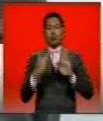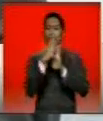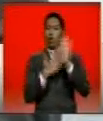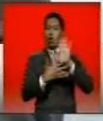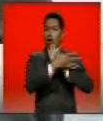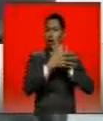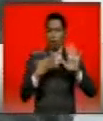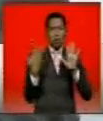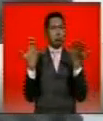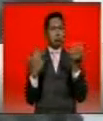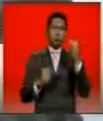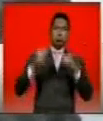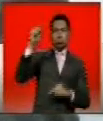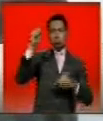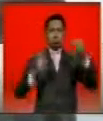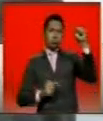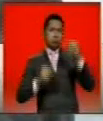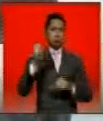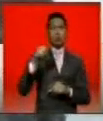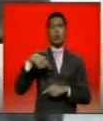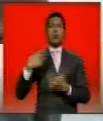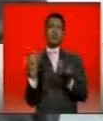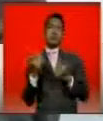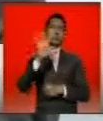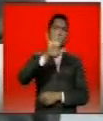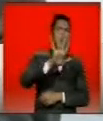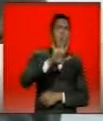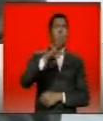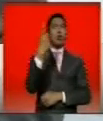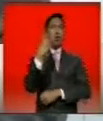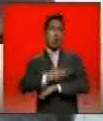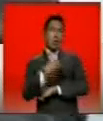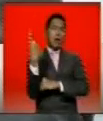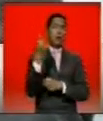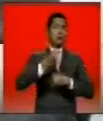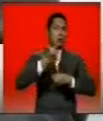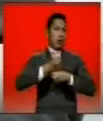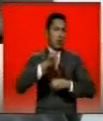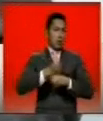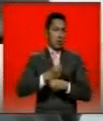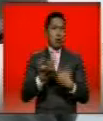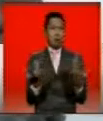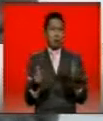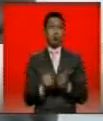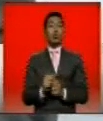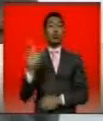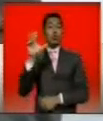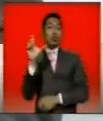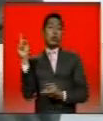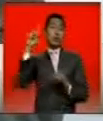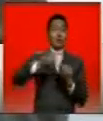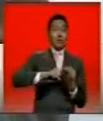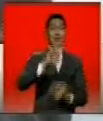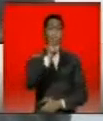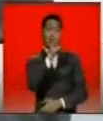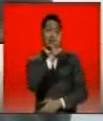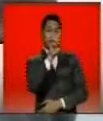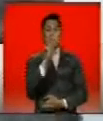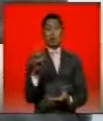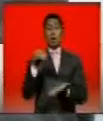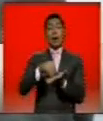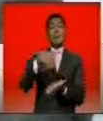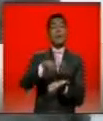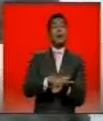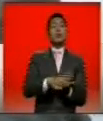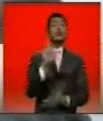manera irregular en los 5 días laborables. Eso quiere decir de lunes a viernes. Esto puede aplicarse